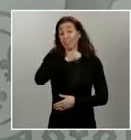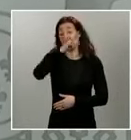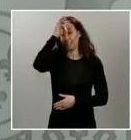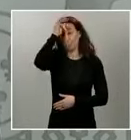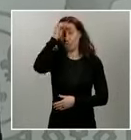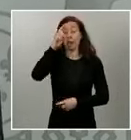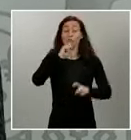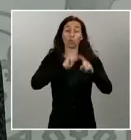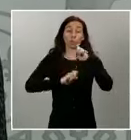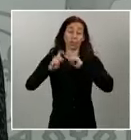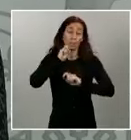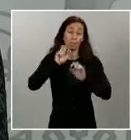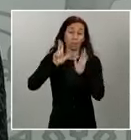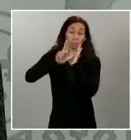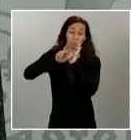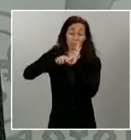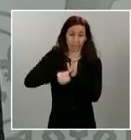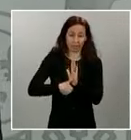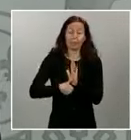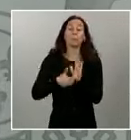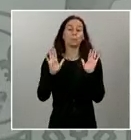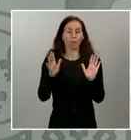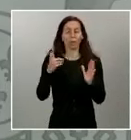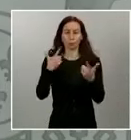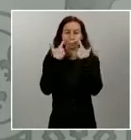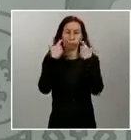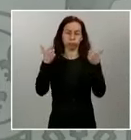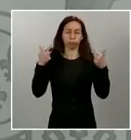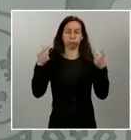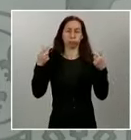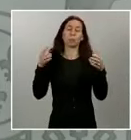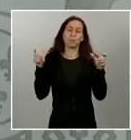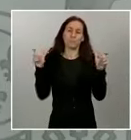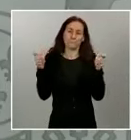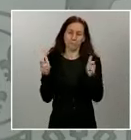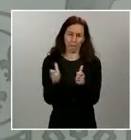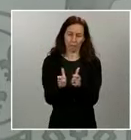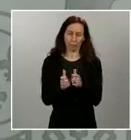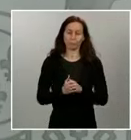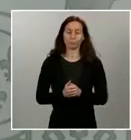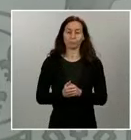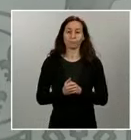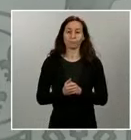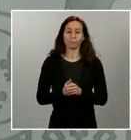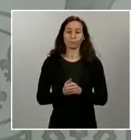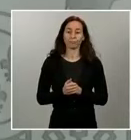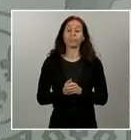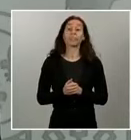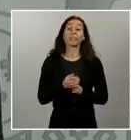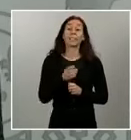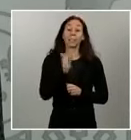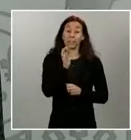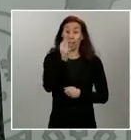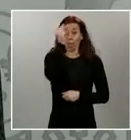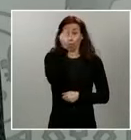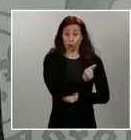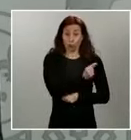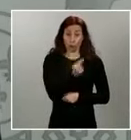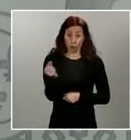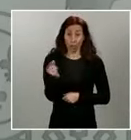la tendencia descendente que ya venimos observando. Y al igual que en los casos totales que les acabo de